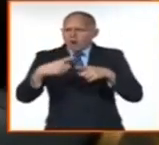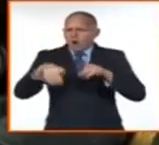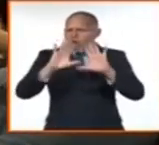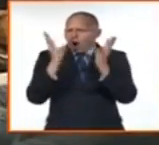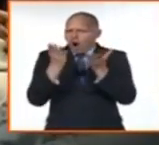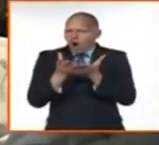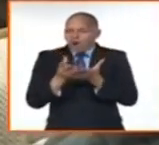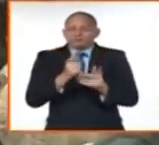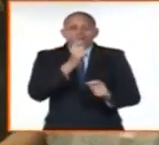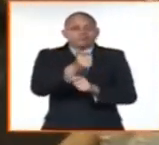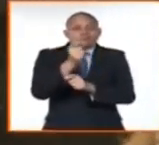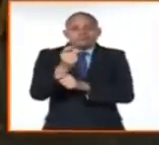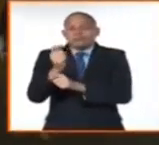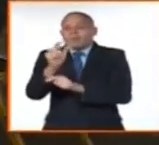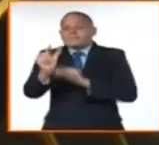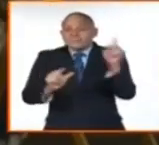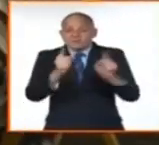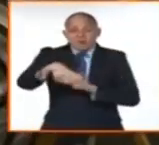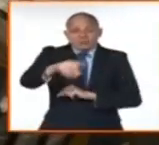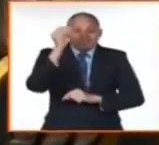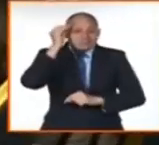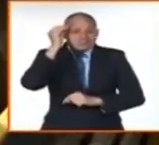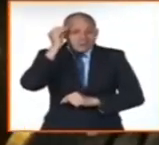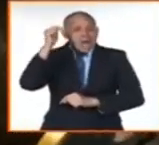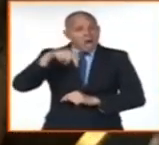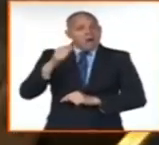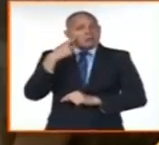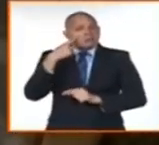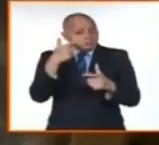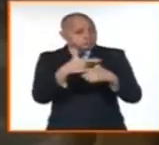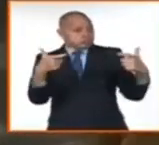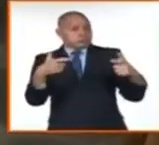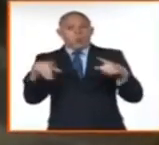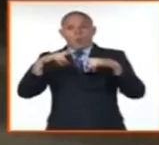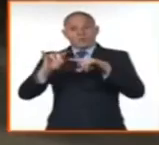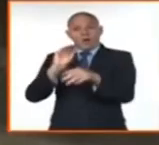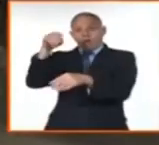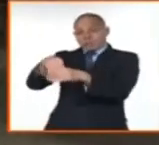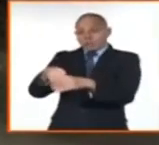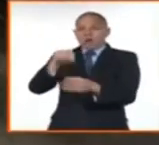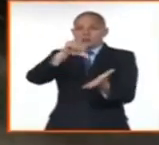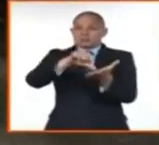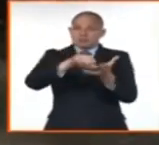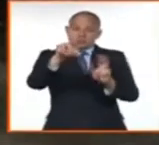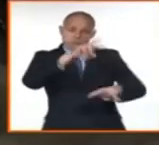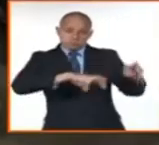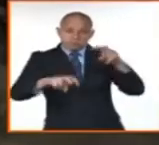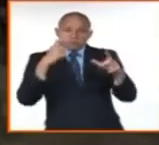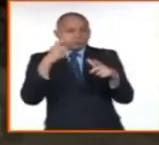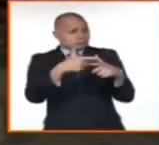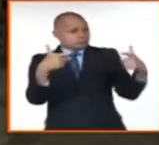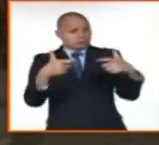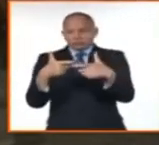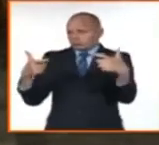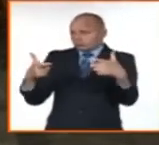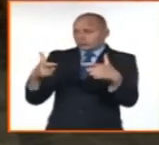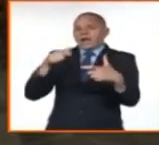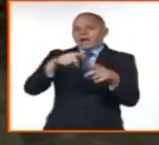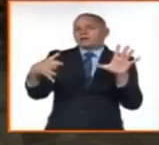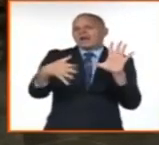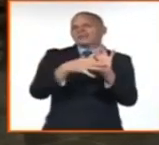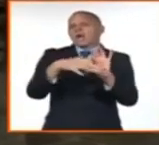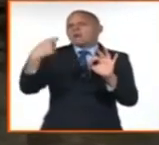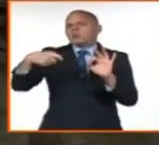conocimiento, que hoy tenemos un sector de conocimiento fuerte en nuestras universidades, en nuestro centro de investigación, con el sector productivo de bienes y